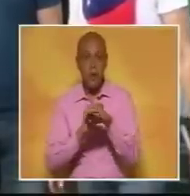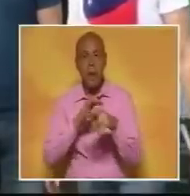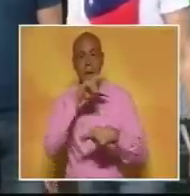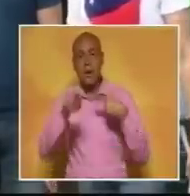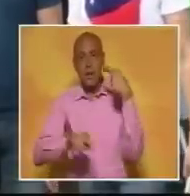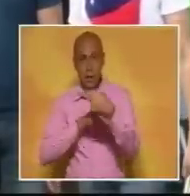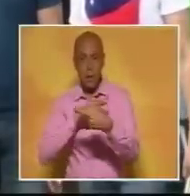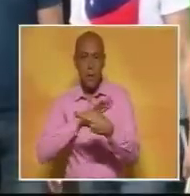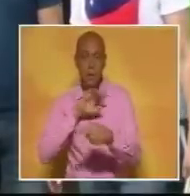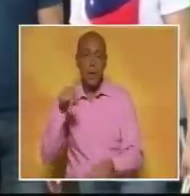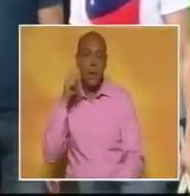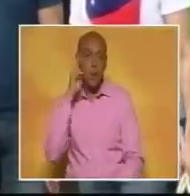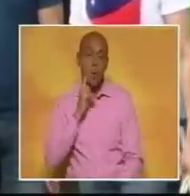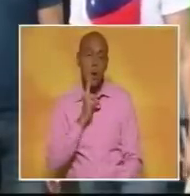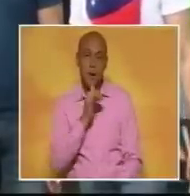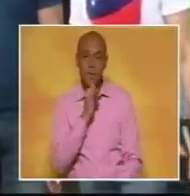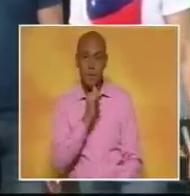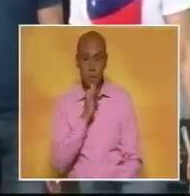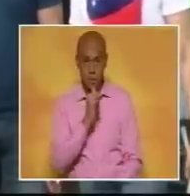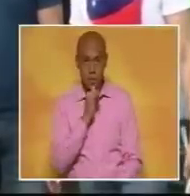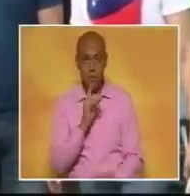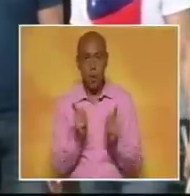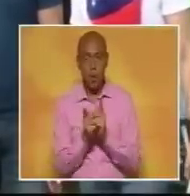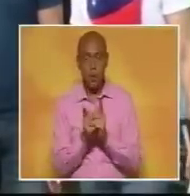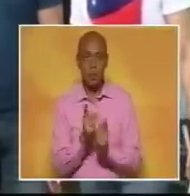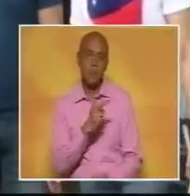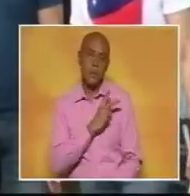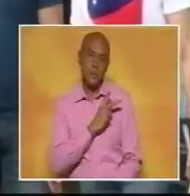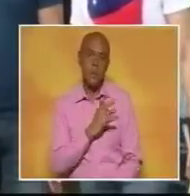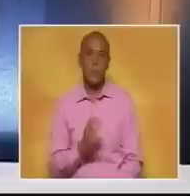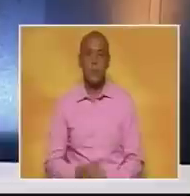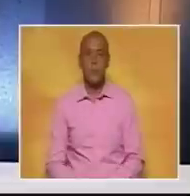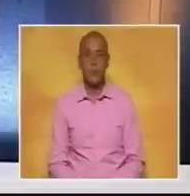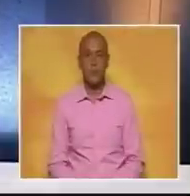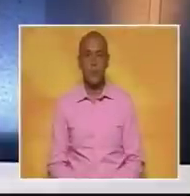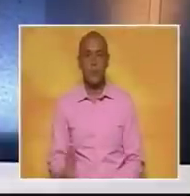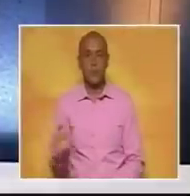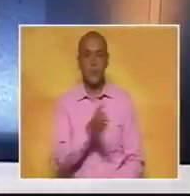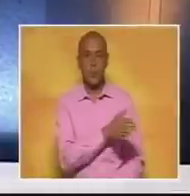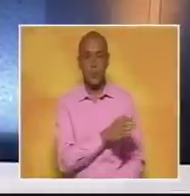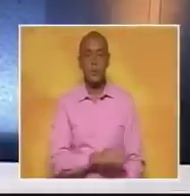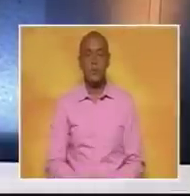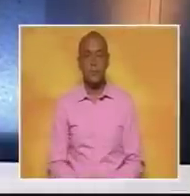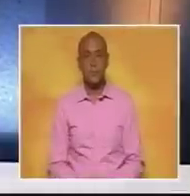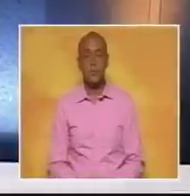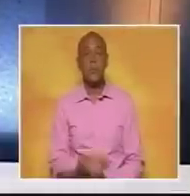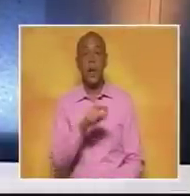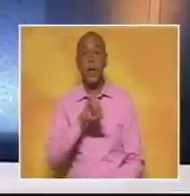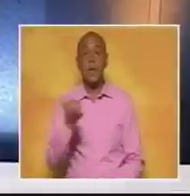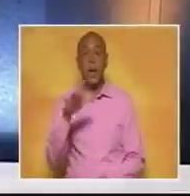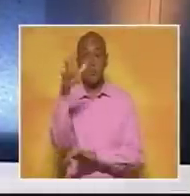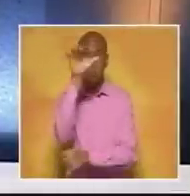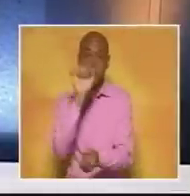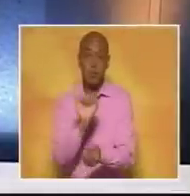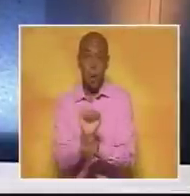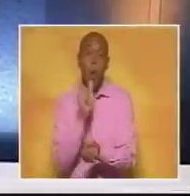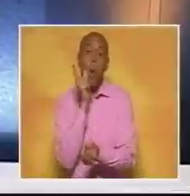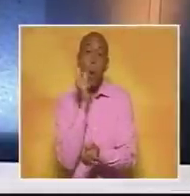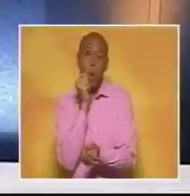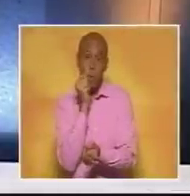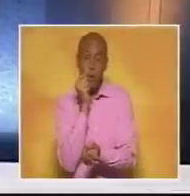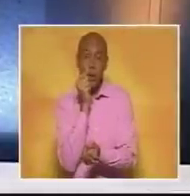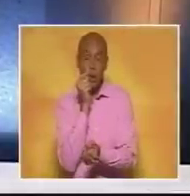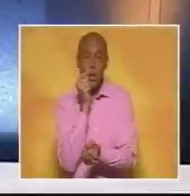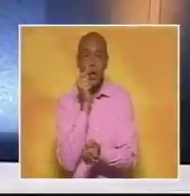región. Desde el Estado Bolívar, Anderson Pérez, Noticiero Venevisión. Fue capturado el autor material de la muerte de